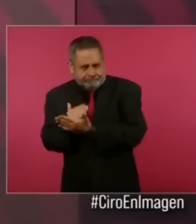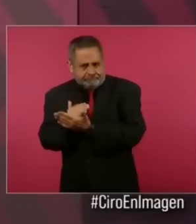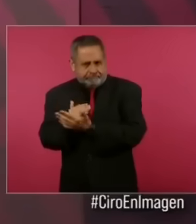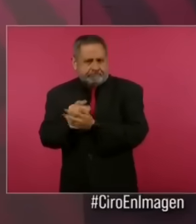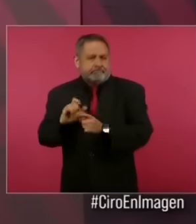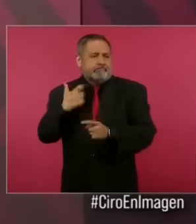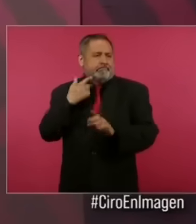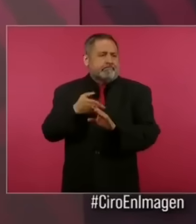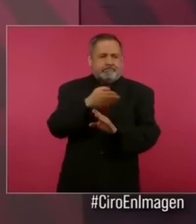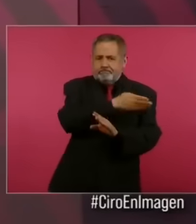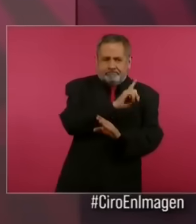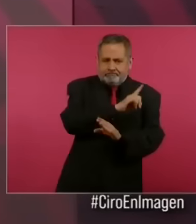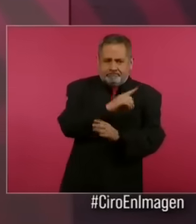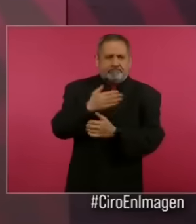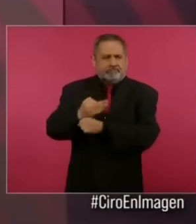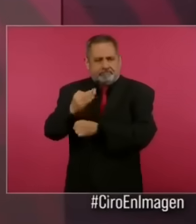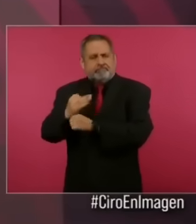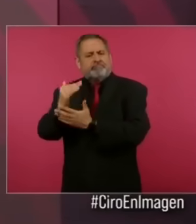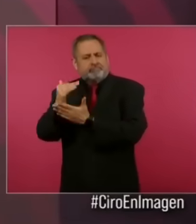en los sexenios anteriores.